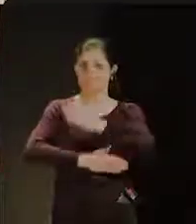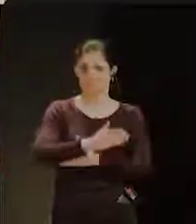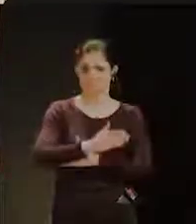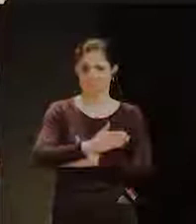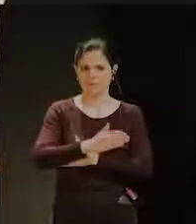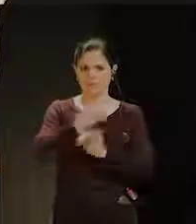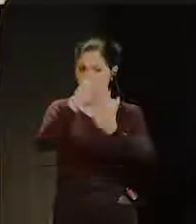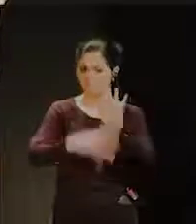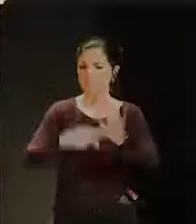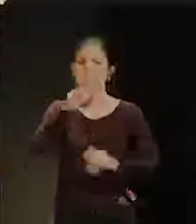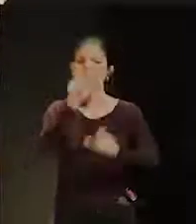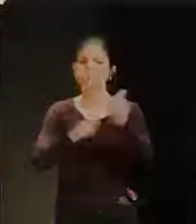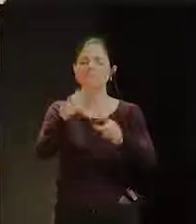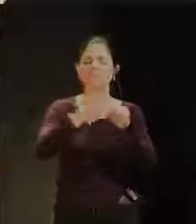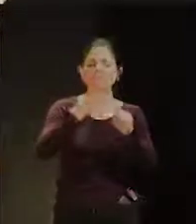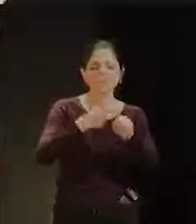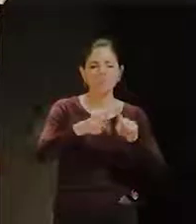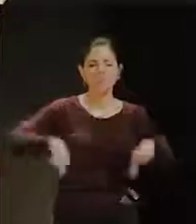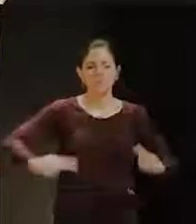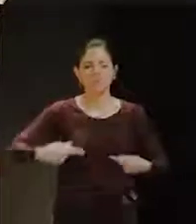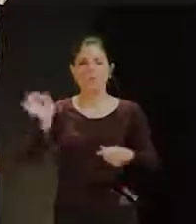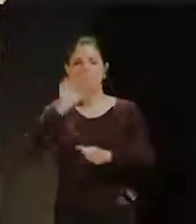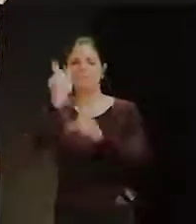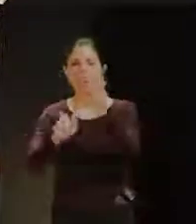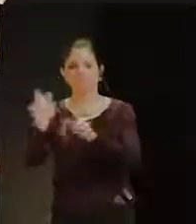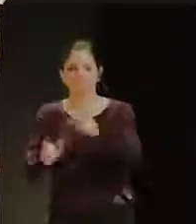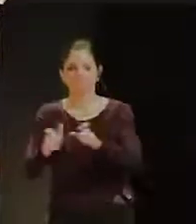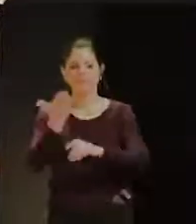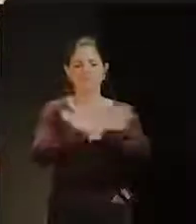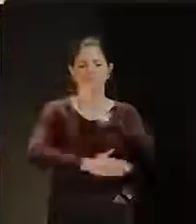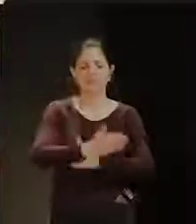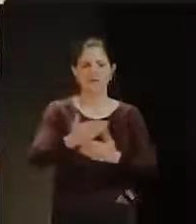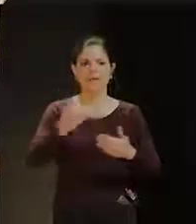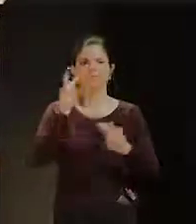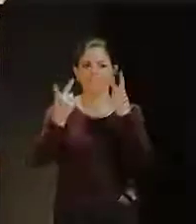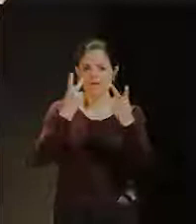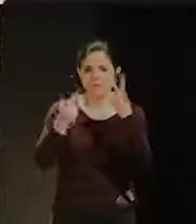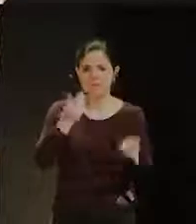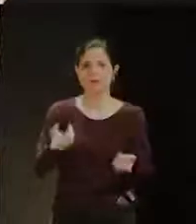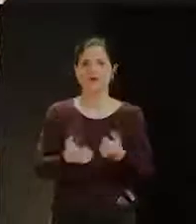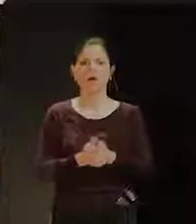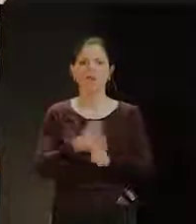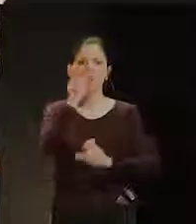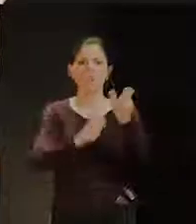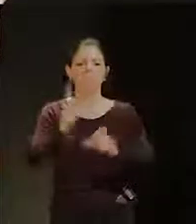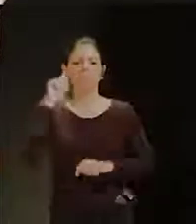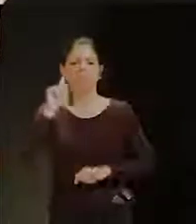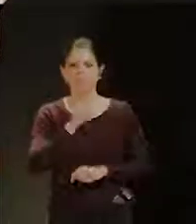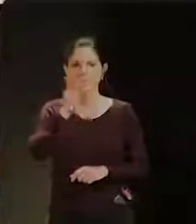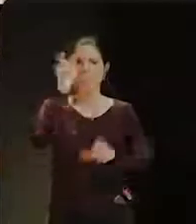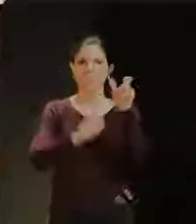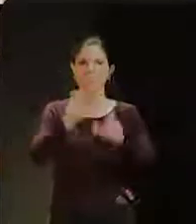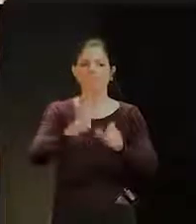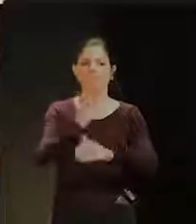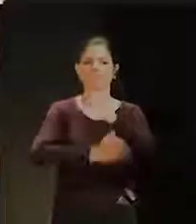discapacidad, personas que usan sillas de ruedas, personas con discapacidad visual, personas sordas,